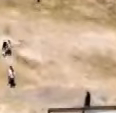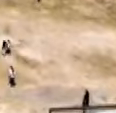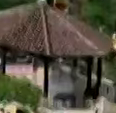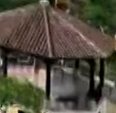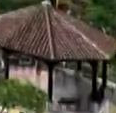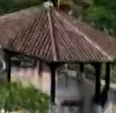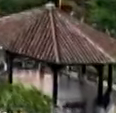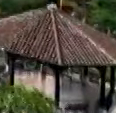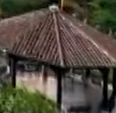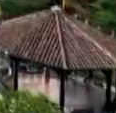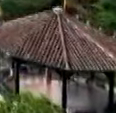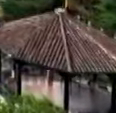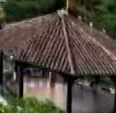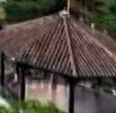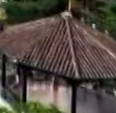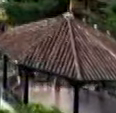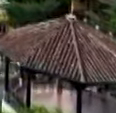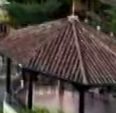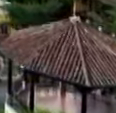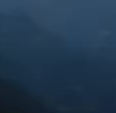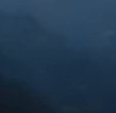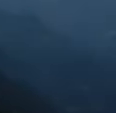noches than